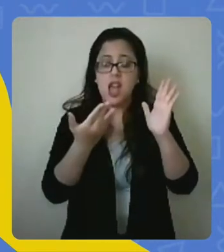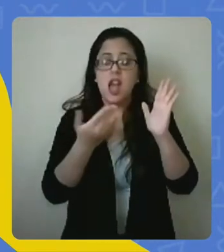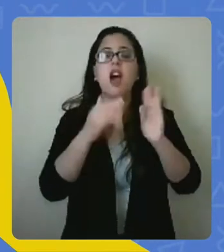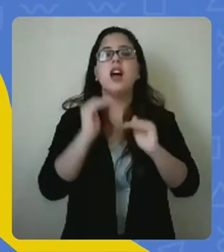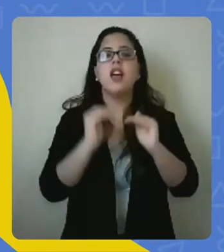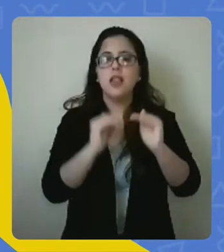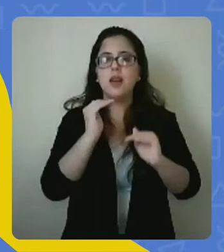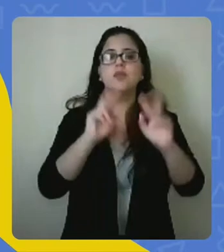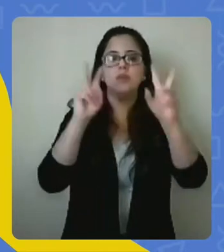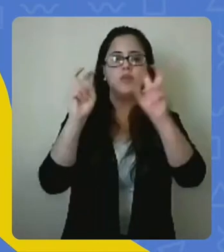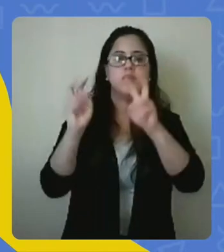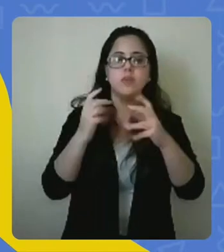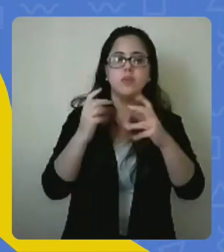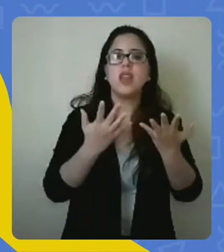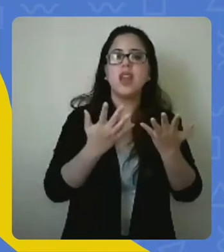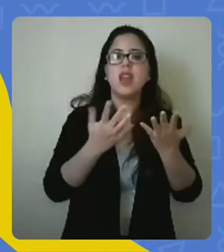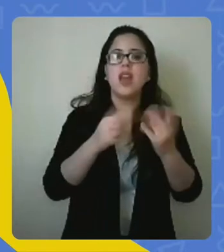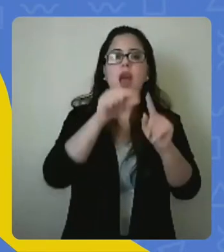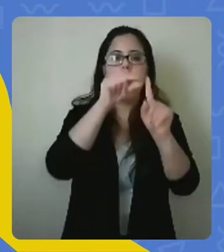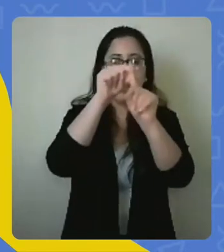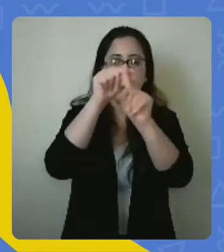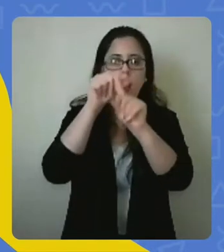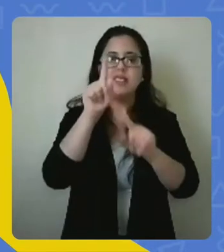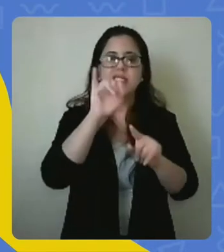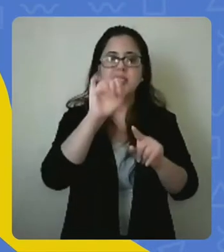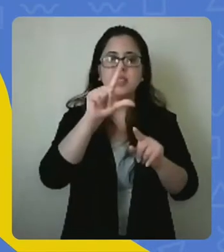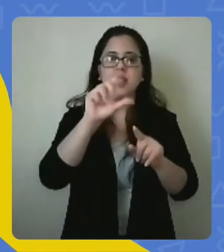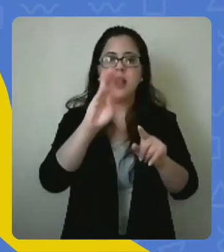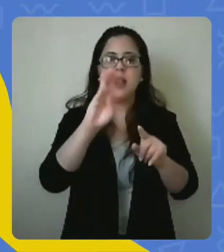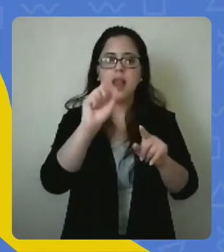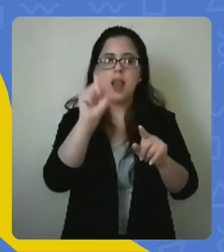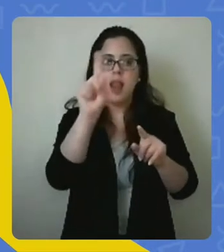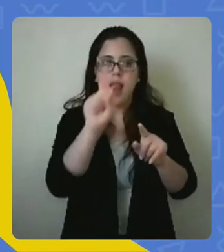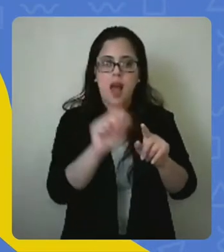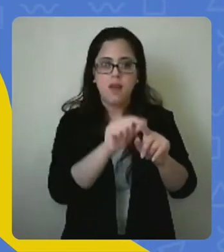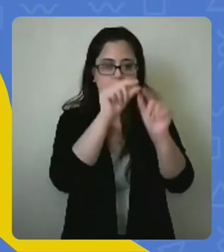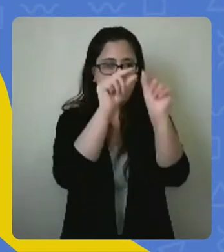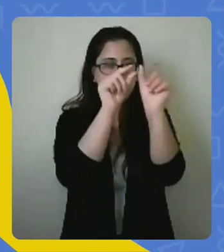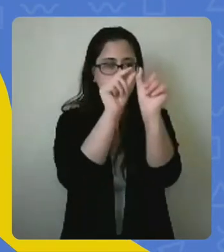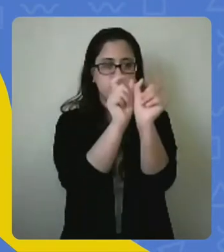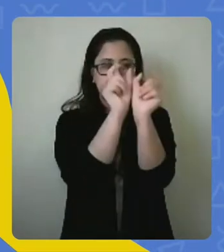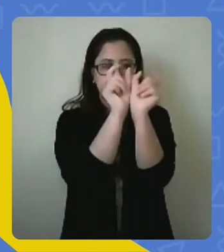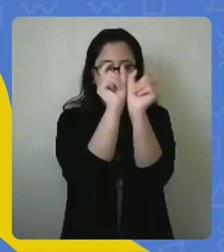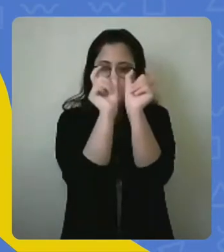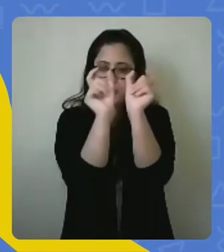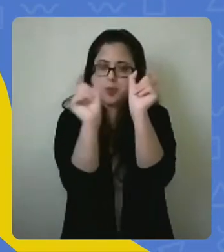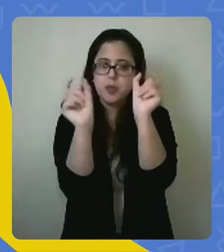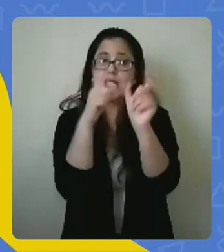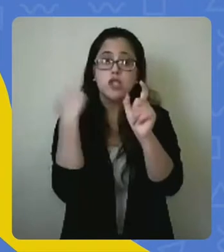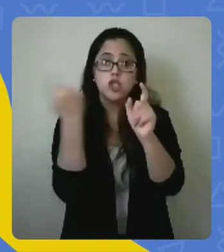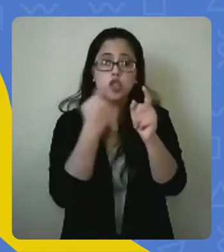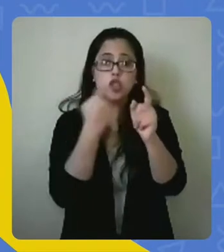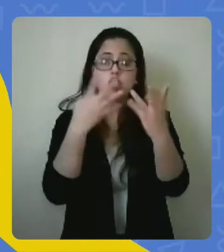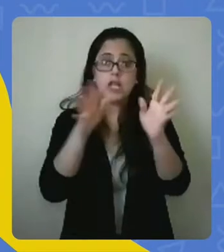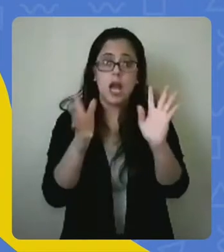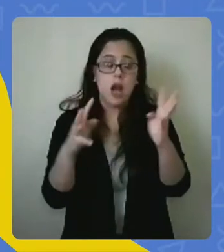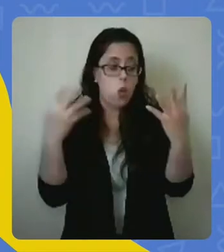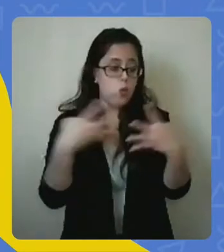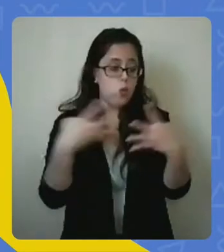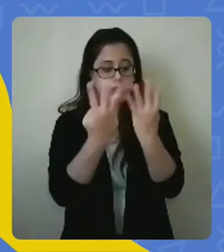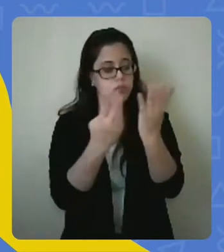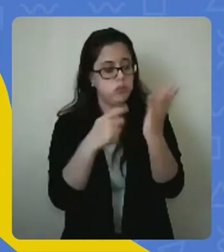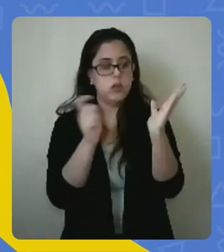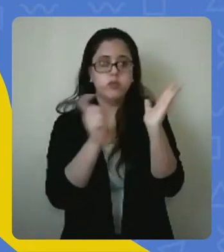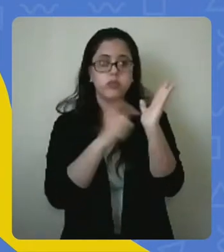segmentación silábica, según la cantidad de sílabas que tengan. Y finalmente, si las juntamos por el puntito azul, van a ser